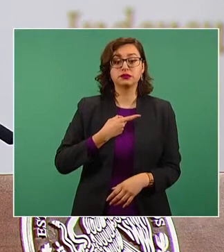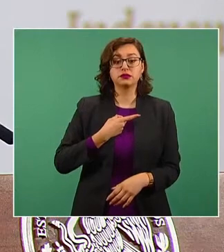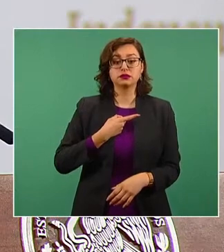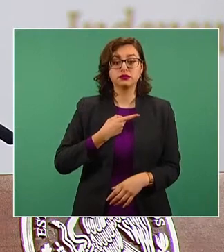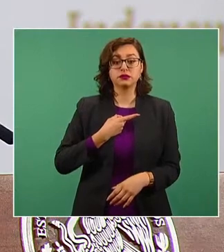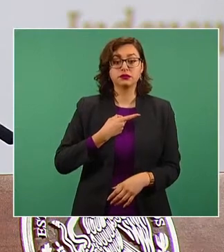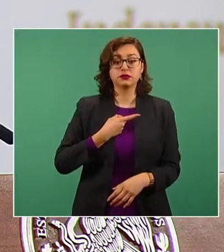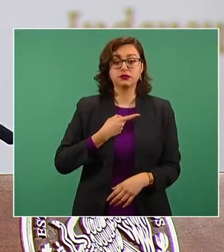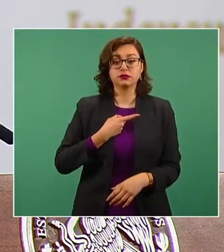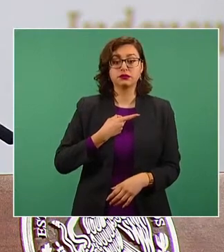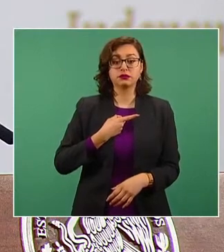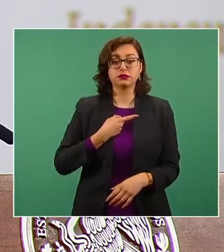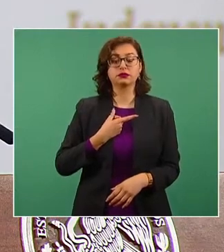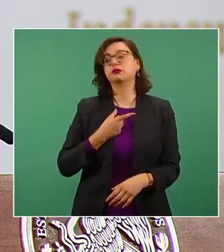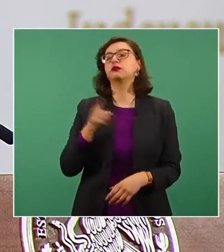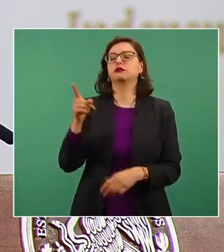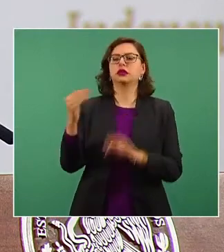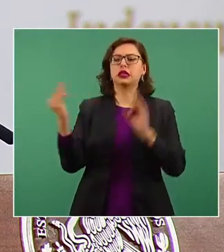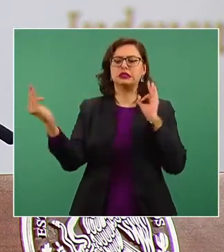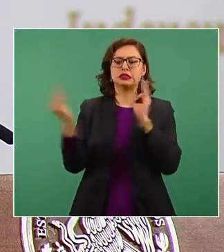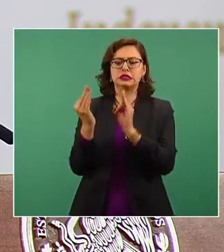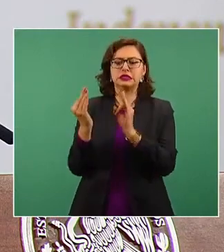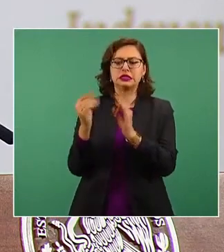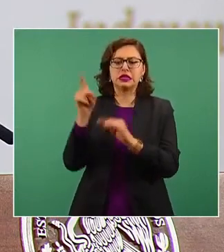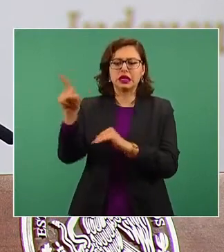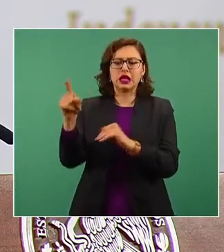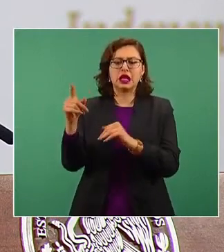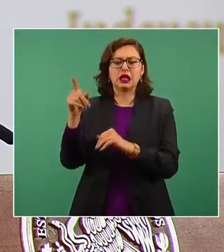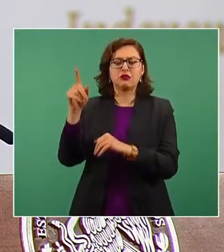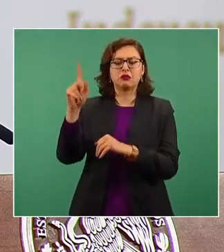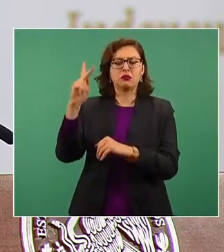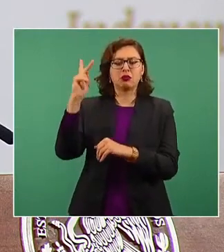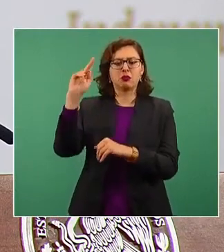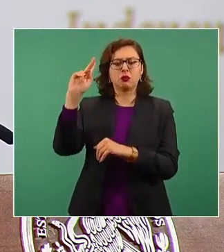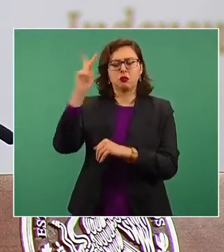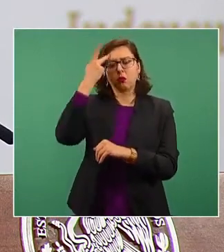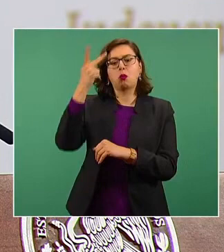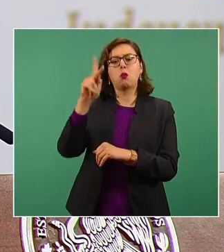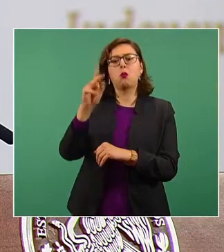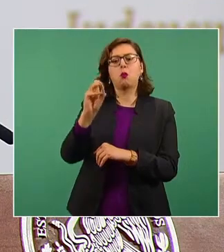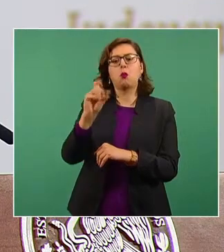un taller, una casa en Polanco,